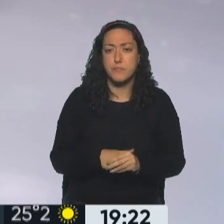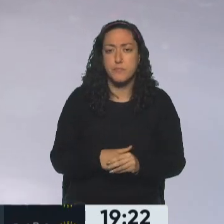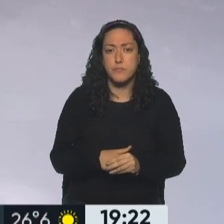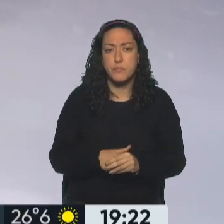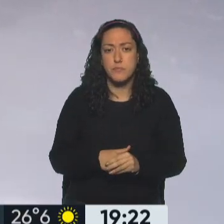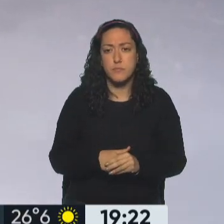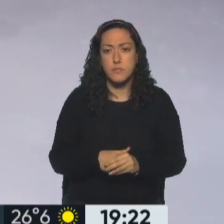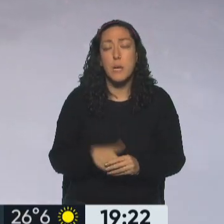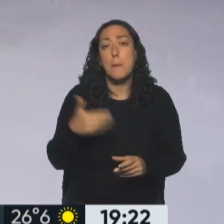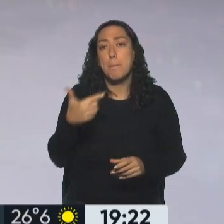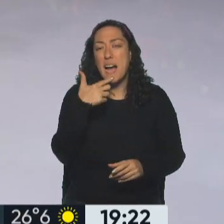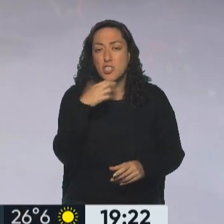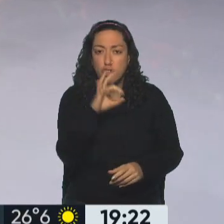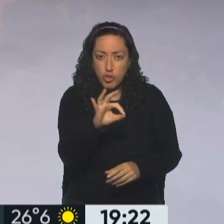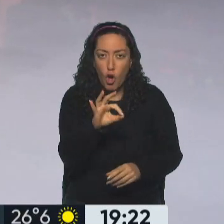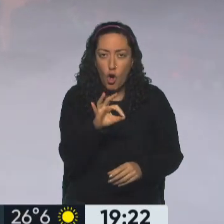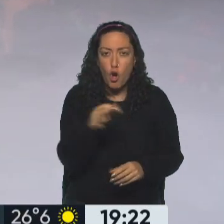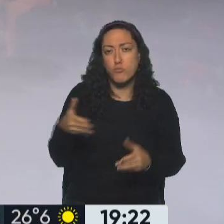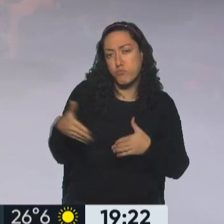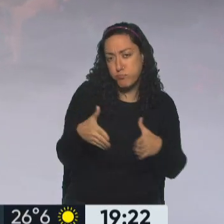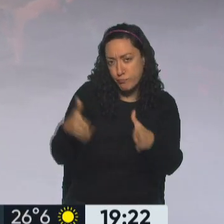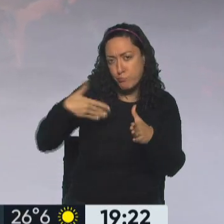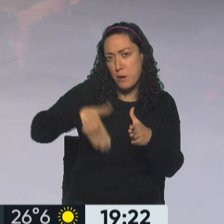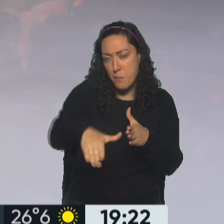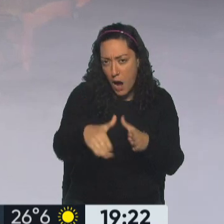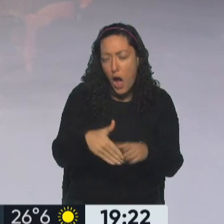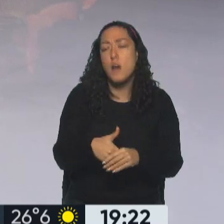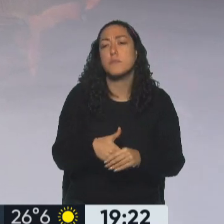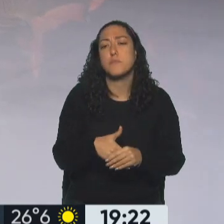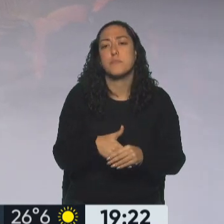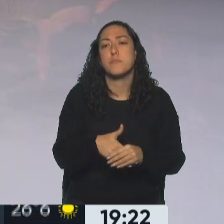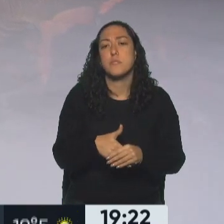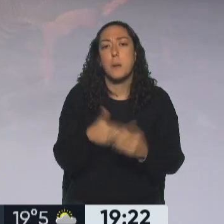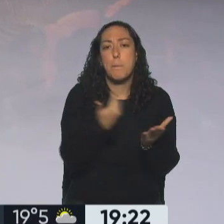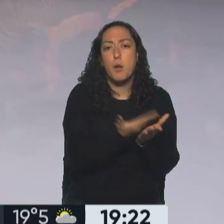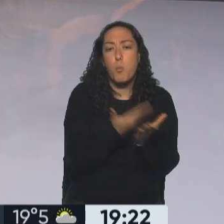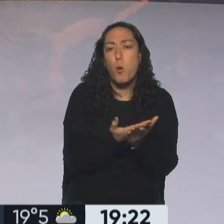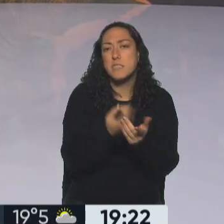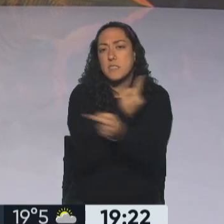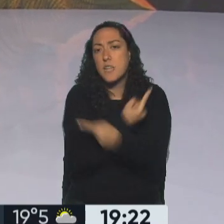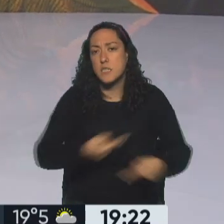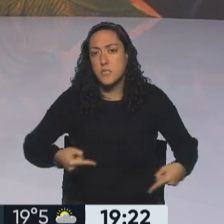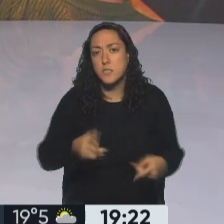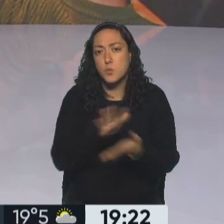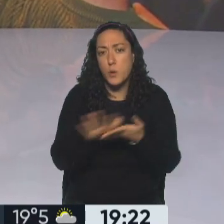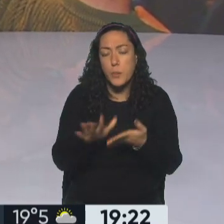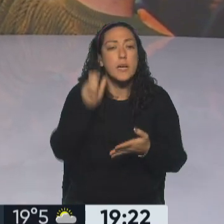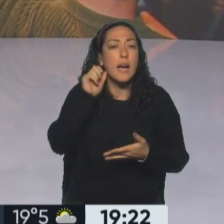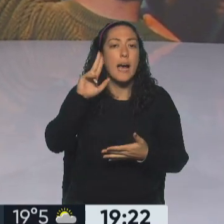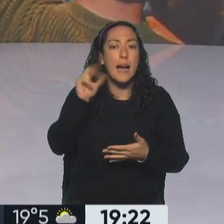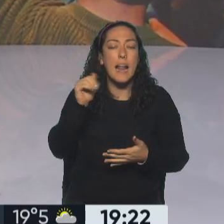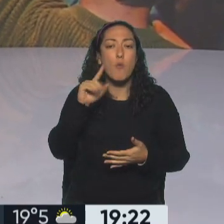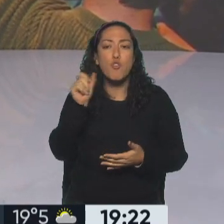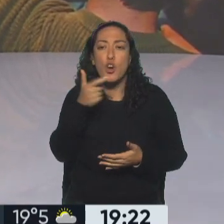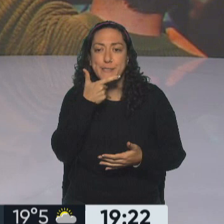En camino a las PASO, a las primarias abiertas, simultáneas y obligatorias, se conocen más propuestas. En este caso, Juan Grabois detalló las